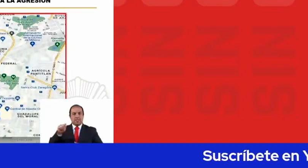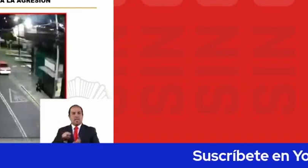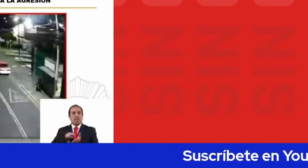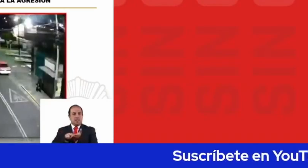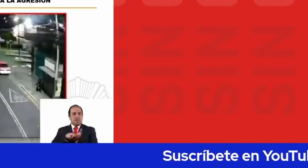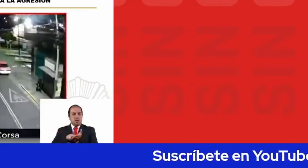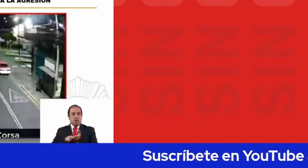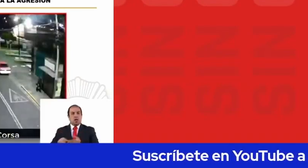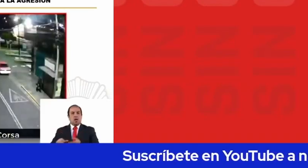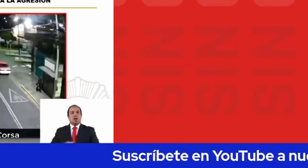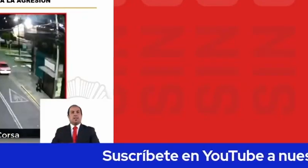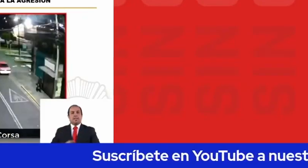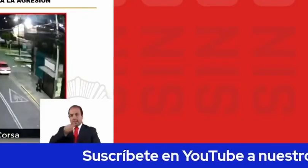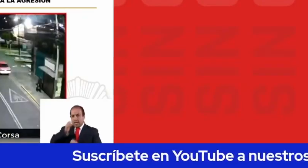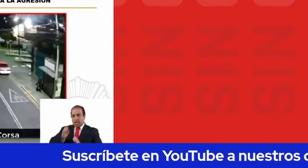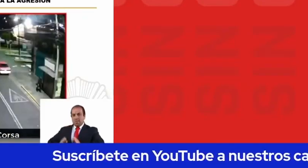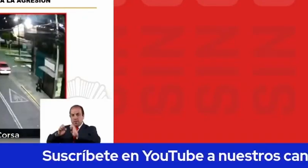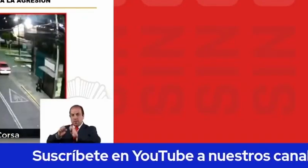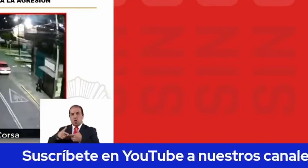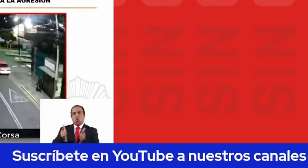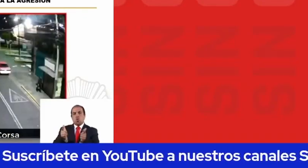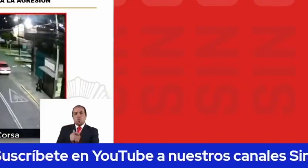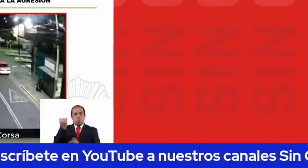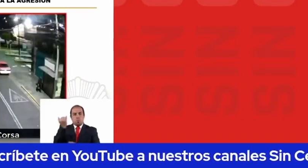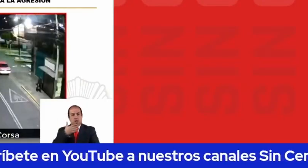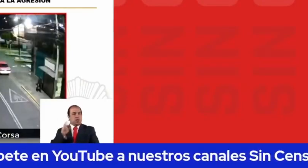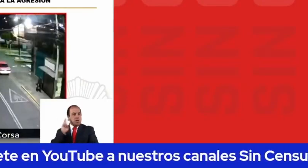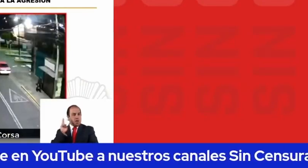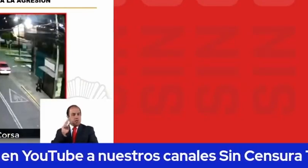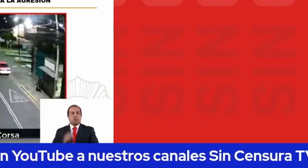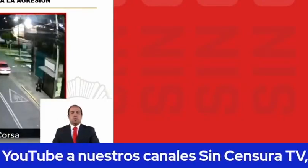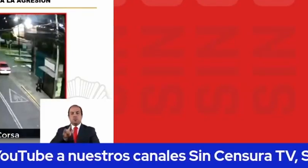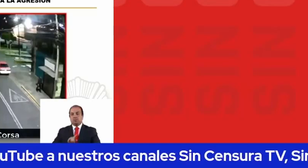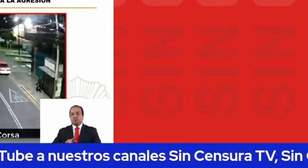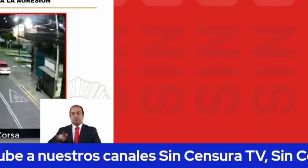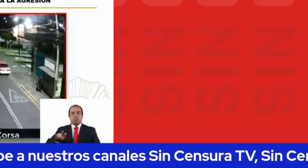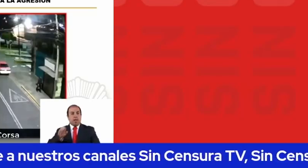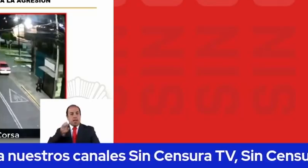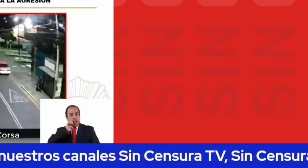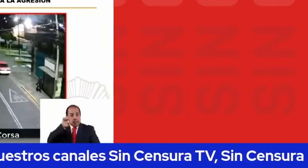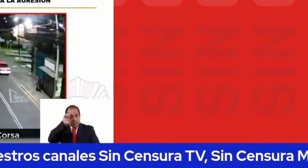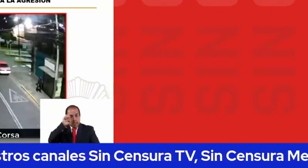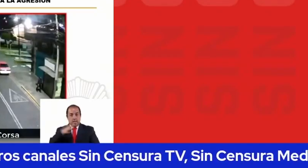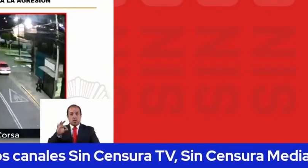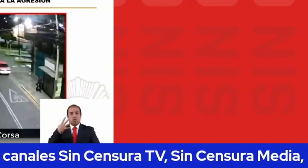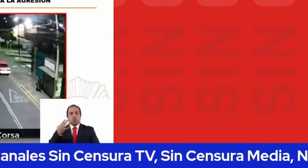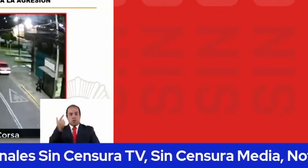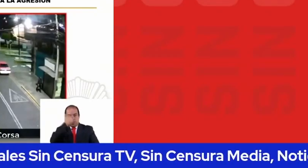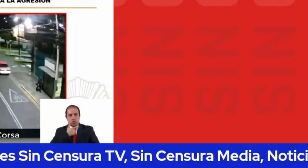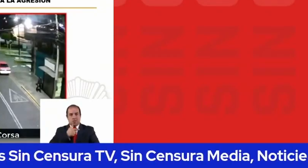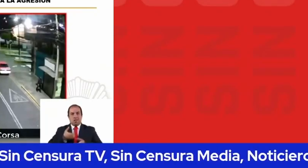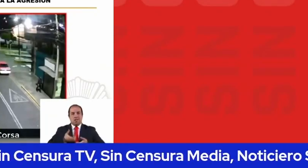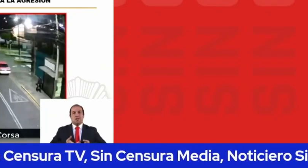crimen organizado asentado en la Ciudad de México? A mí me dice, es decir, esta mañana fue muy cuidadosa Claudia